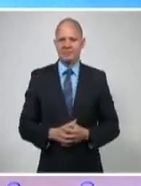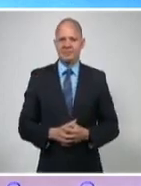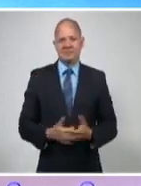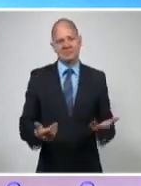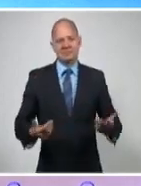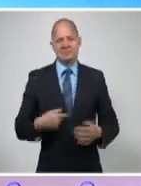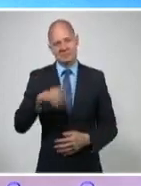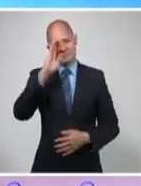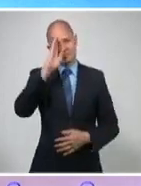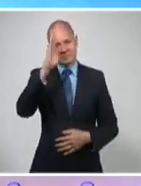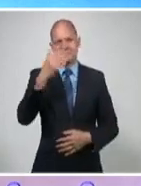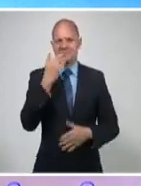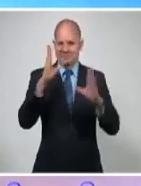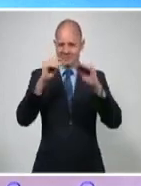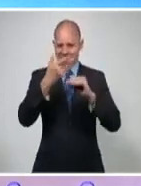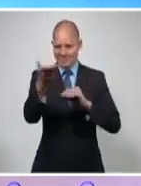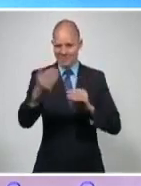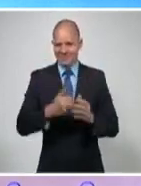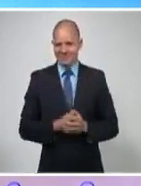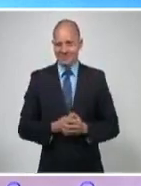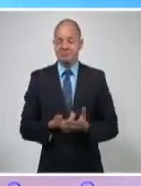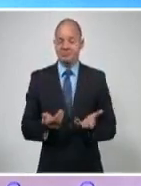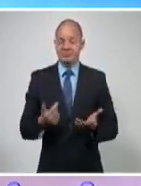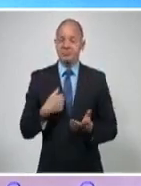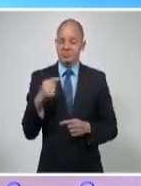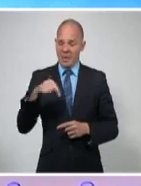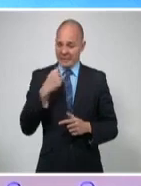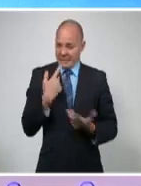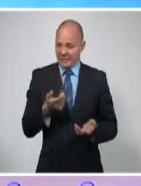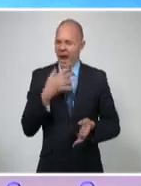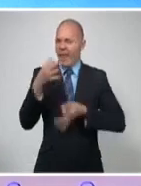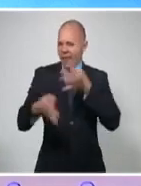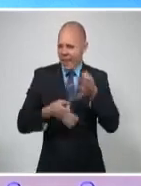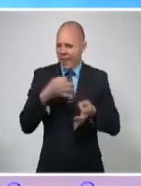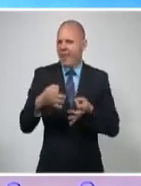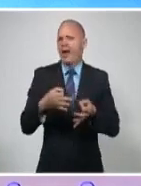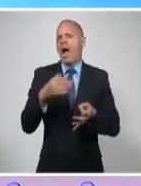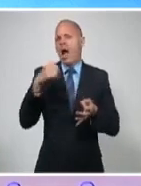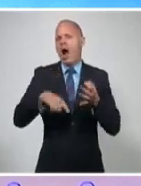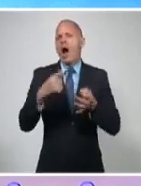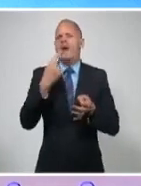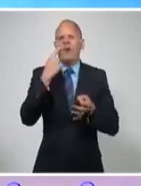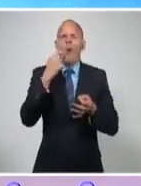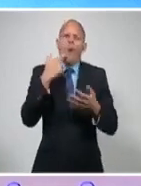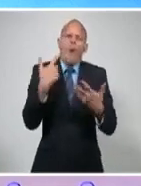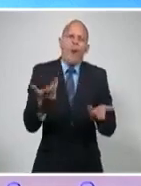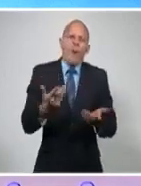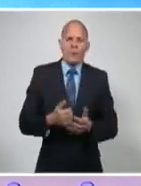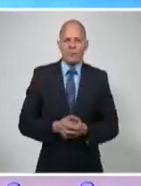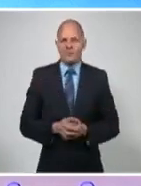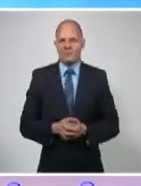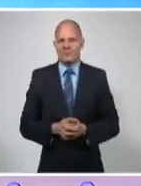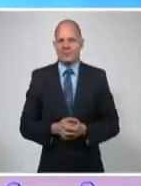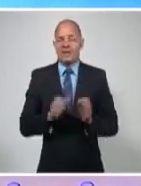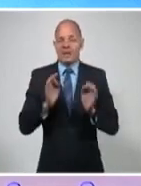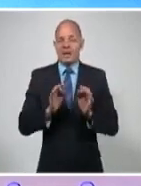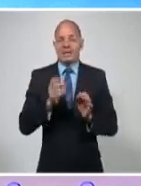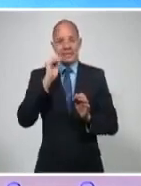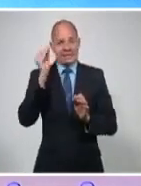Sí, saludos, buenas noches. Regreso para traerles nuevos elementos que permitan formarnos un criterio apegado a los